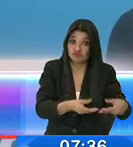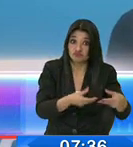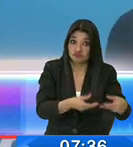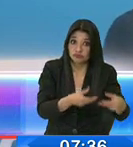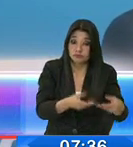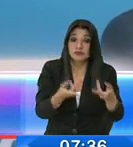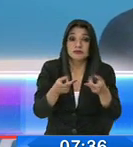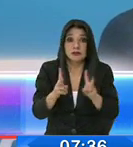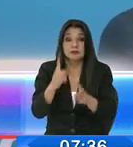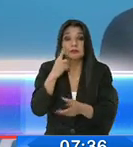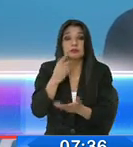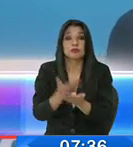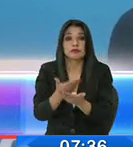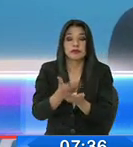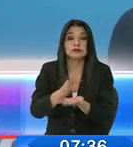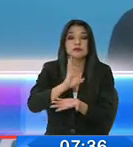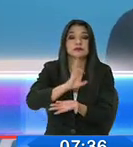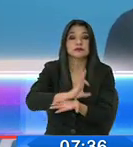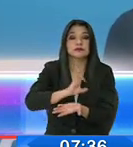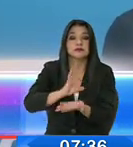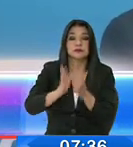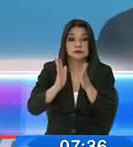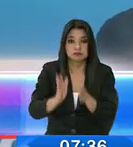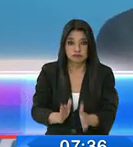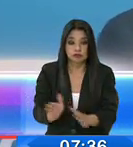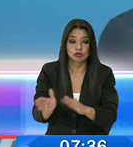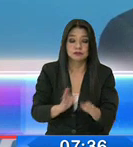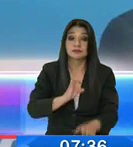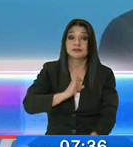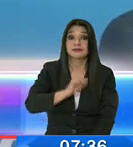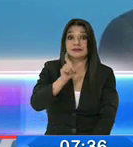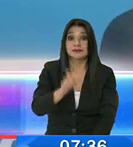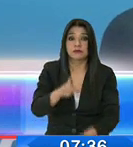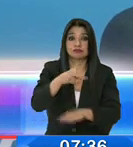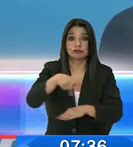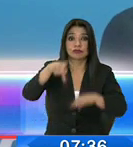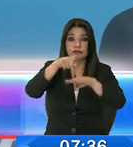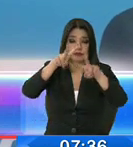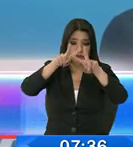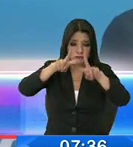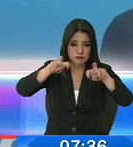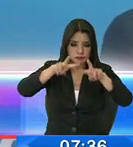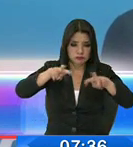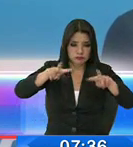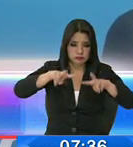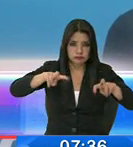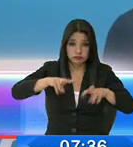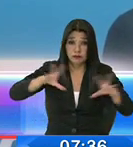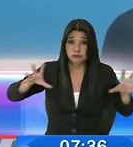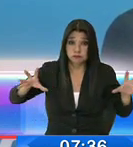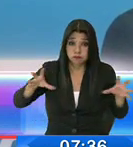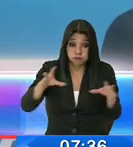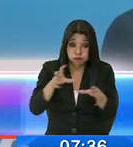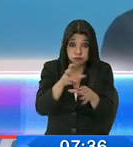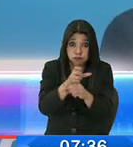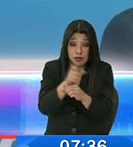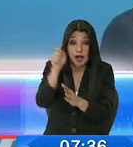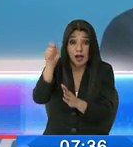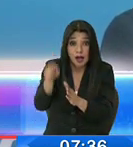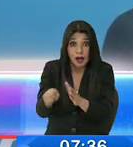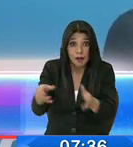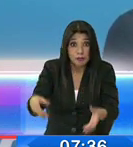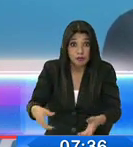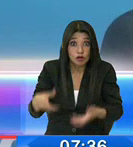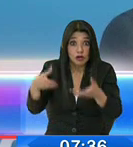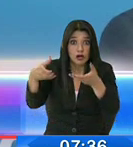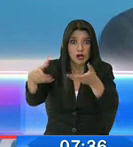pruebas testimoniales pericias técnicas etcétera utilizados por la procuraduría fue